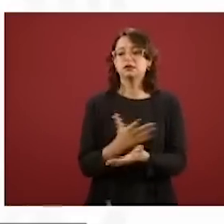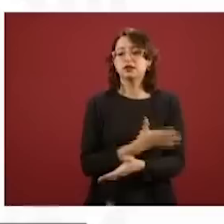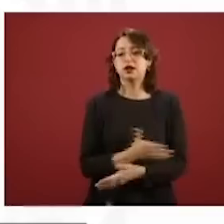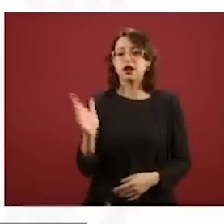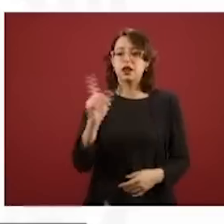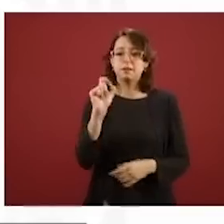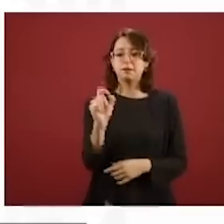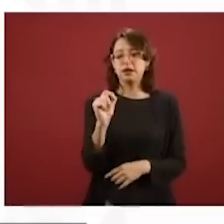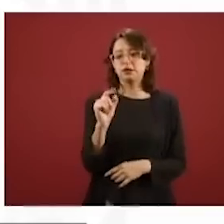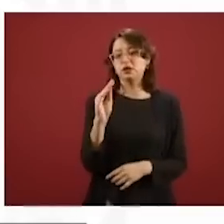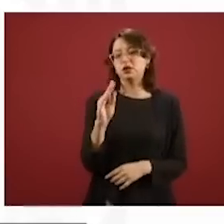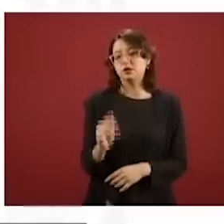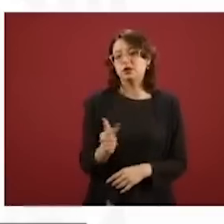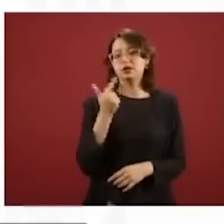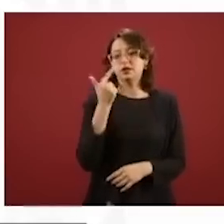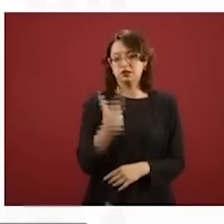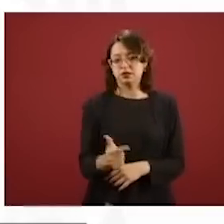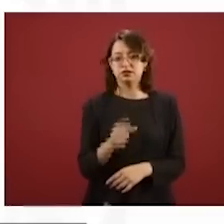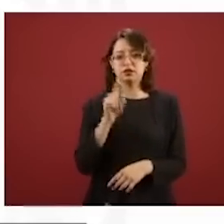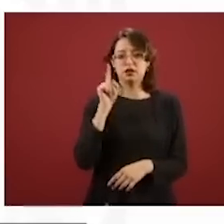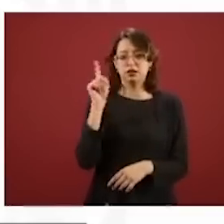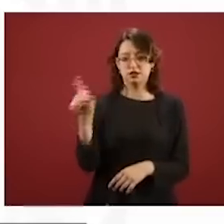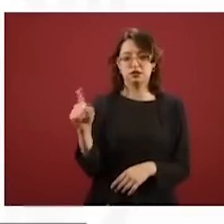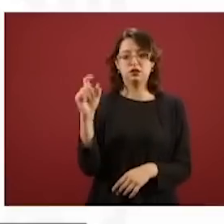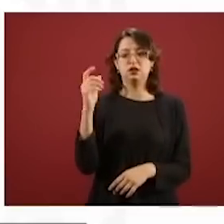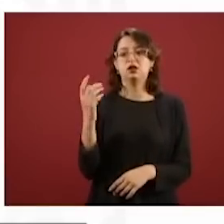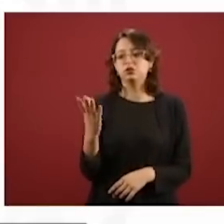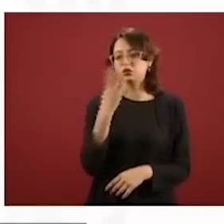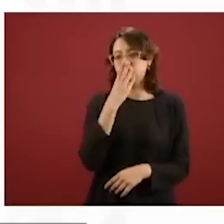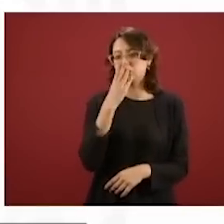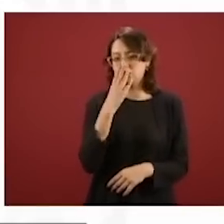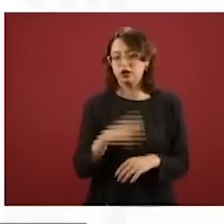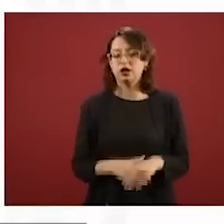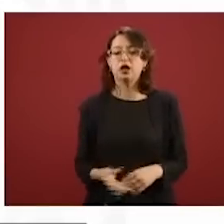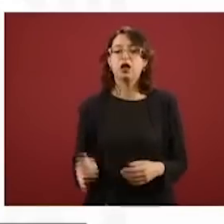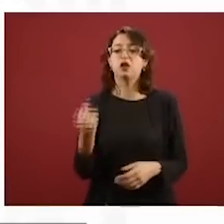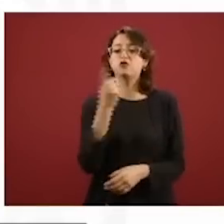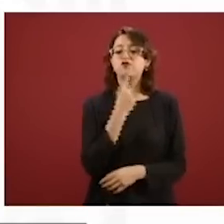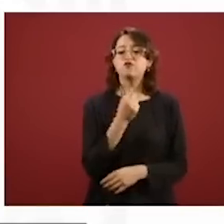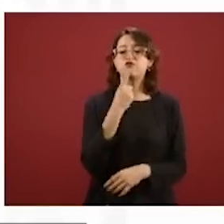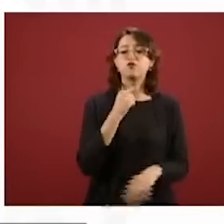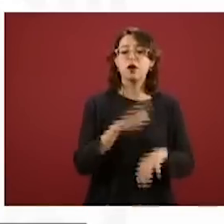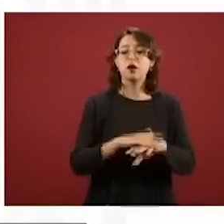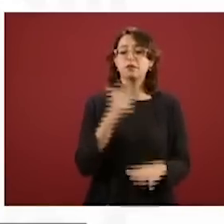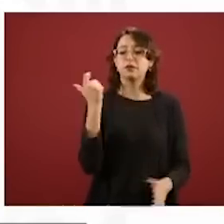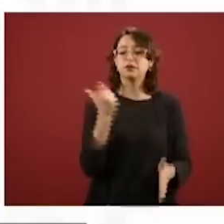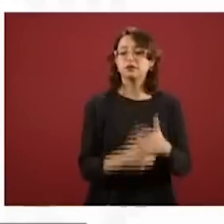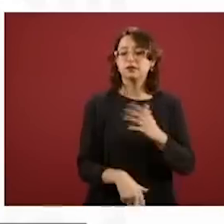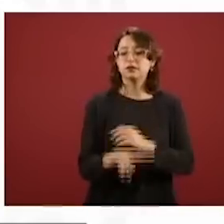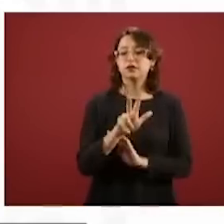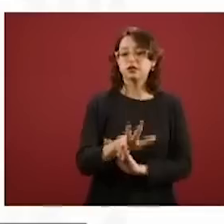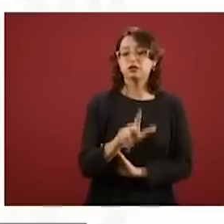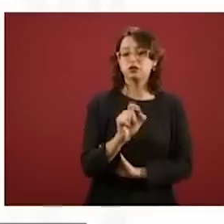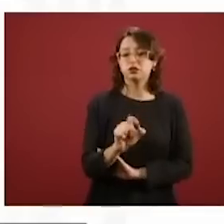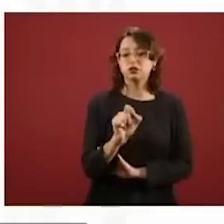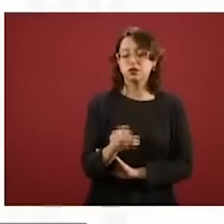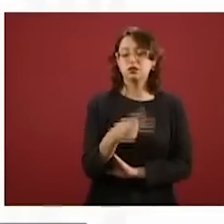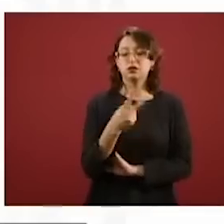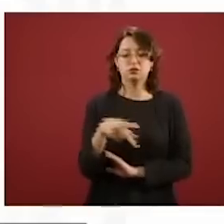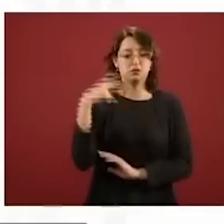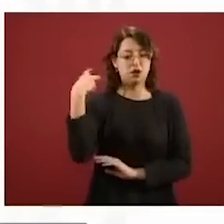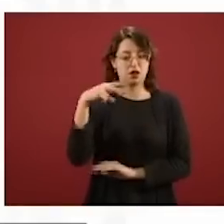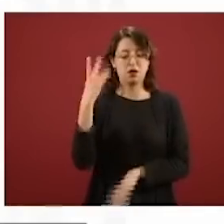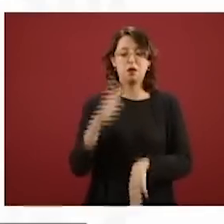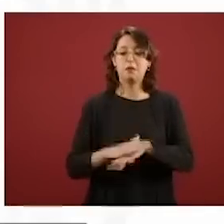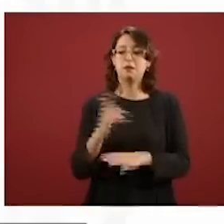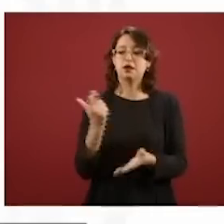a 20 pesos con 97 centavos en Abojoa, Sonora. En la premium, la más barata, 18.22 en Veracruz, Veracruz, y